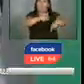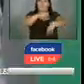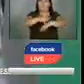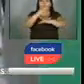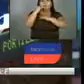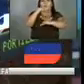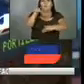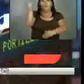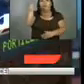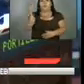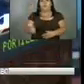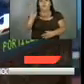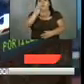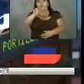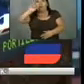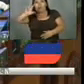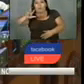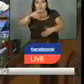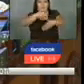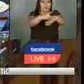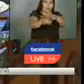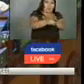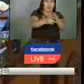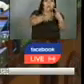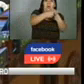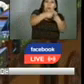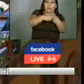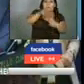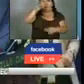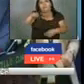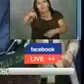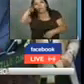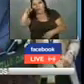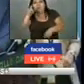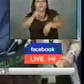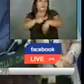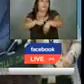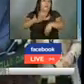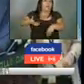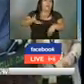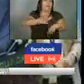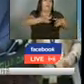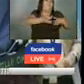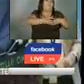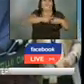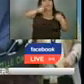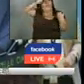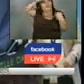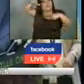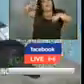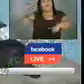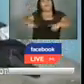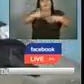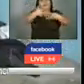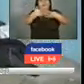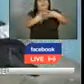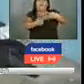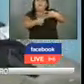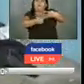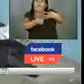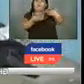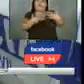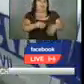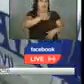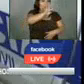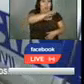el 23 de agosto, diputados de Arena, Nuestro Tiempo y Vamos se han mostrado en contra de esta medida de seguridad y a